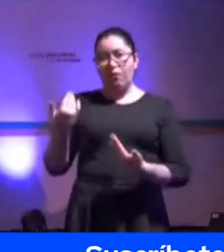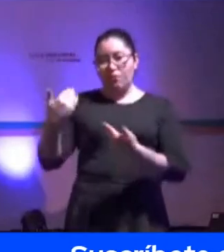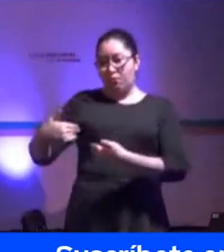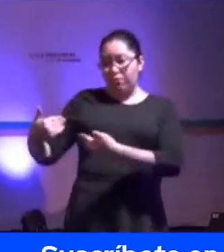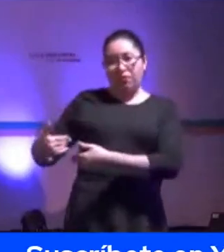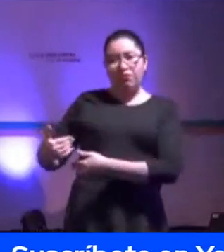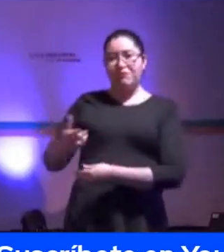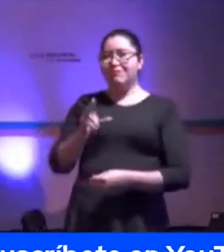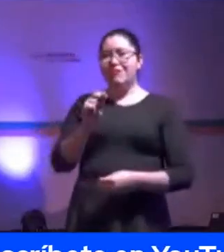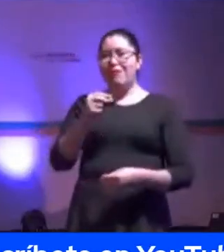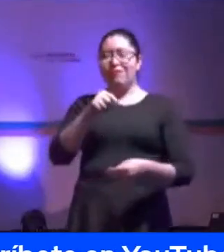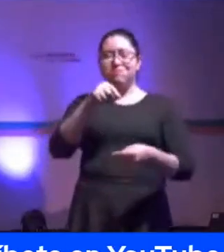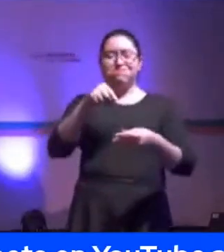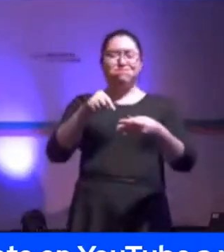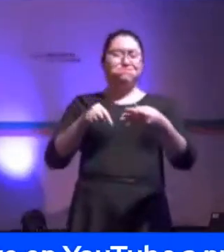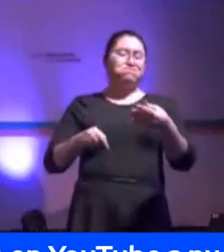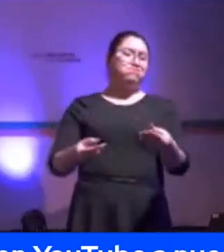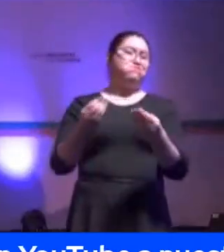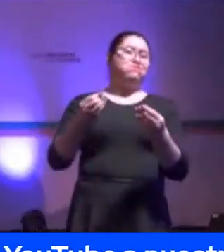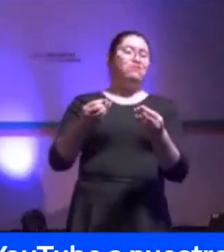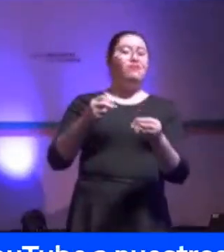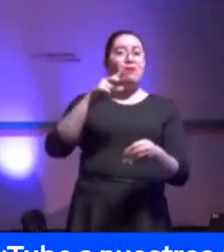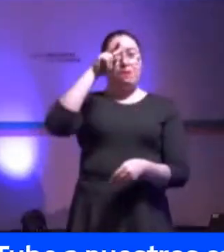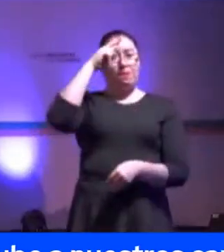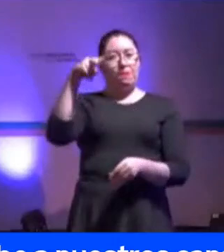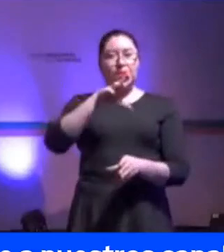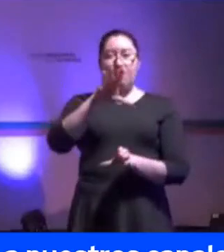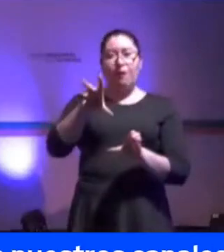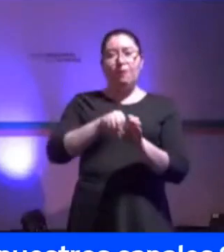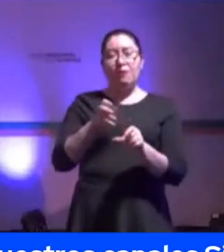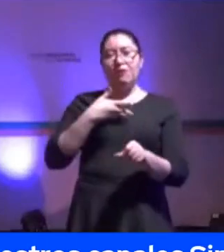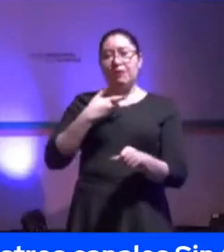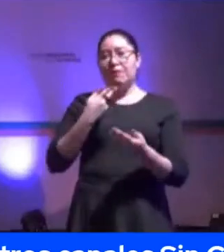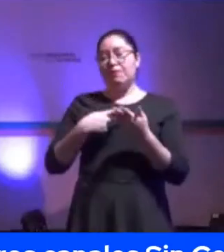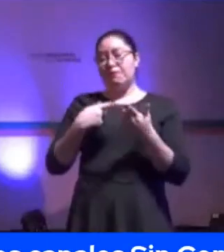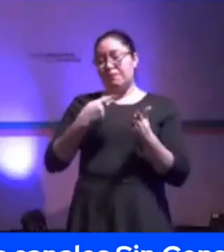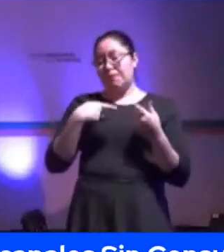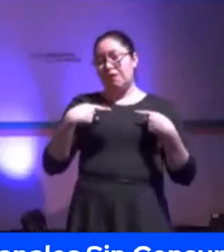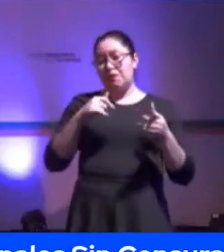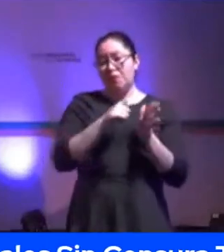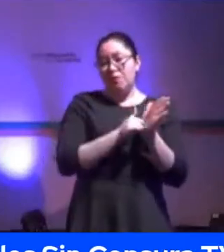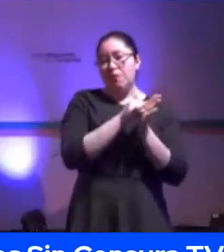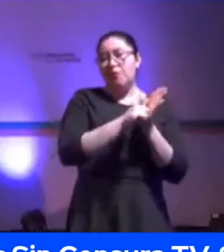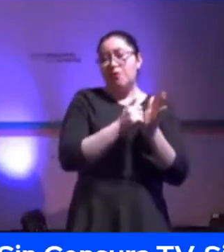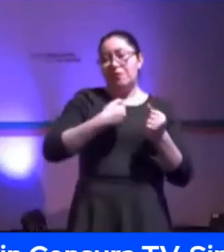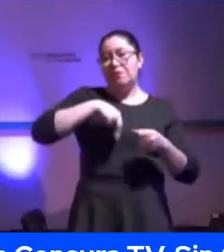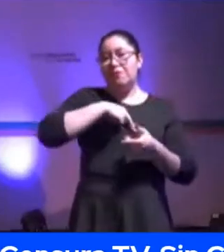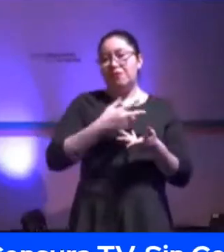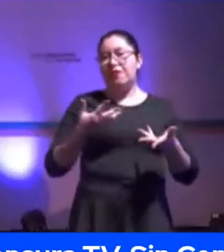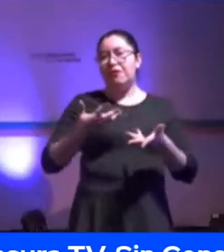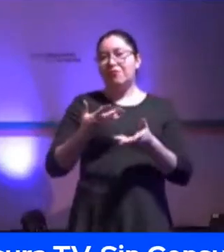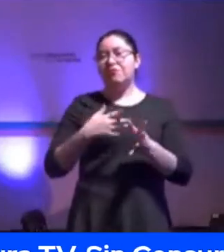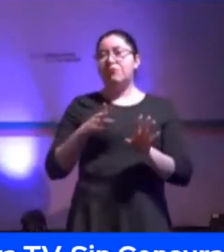acá, sino son muchos que están en todo México, cuando empezaron a ver que todos empezábamos a generar